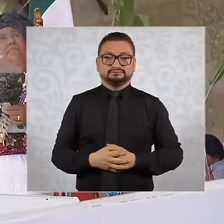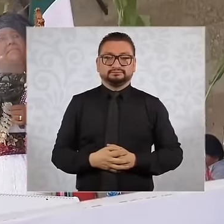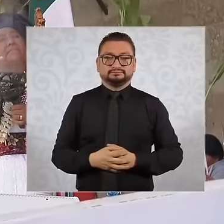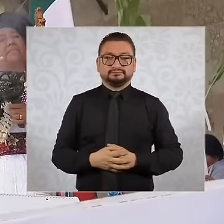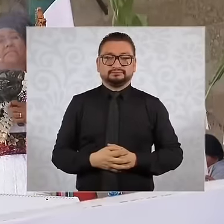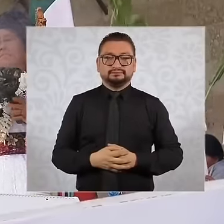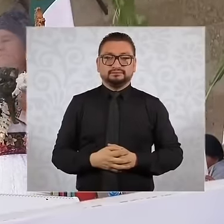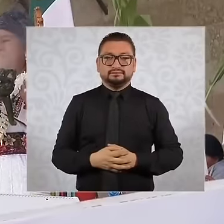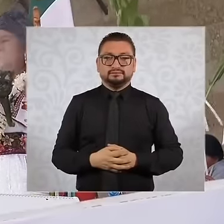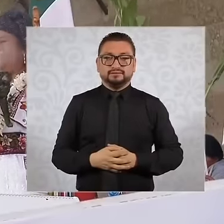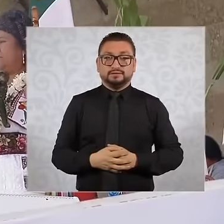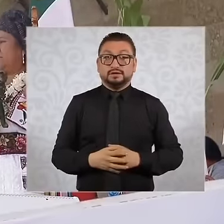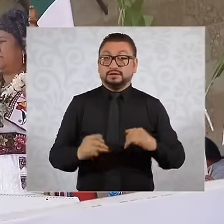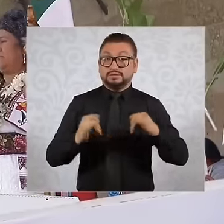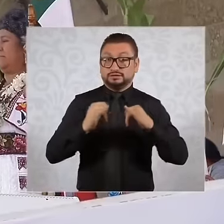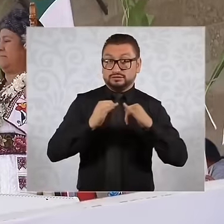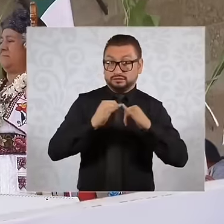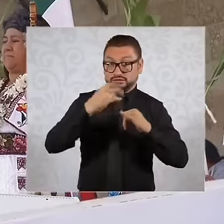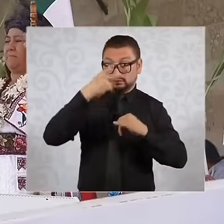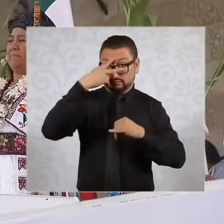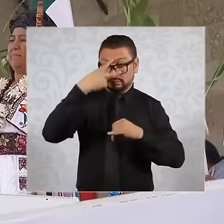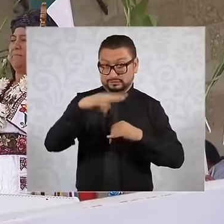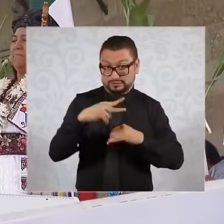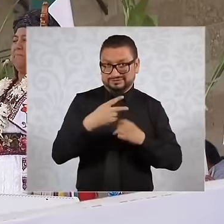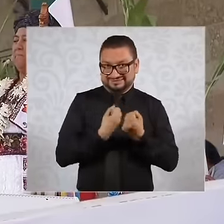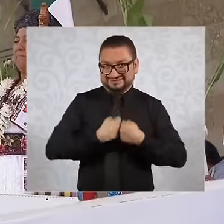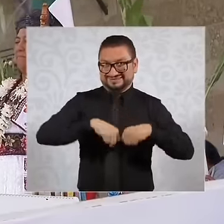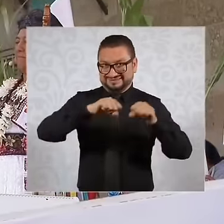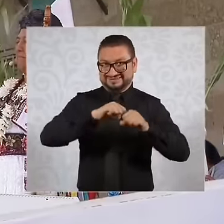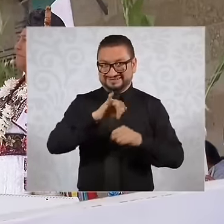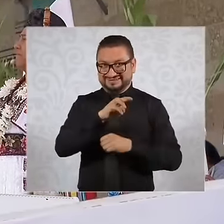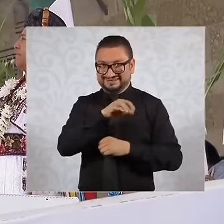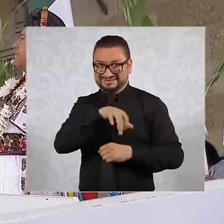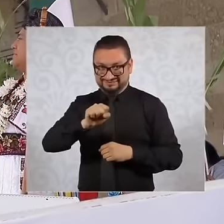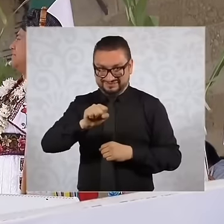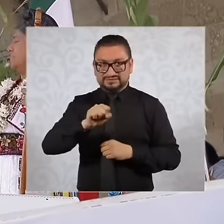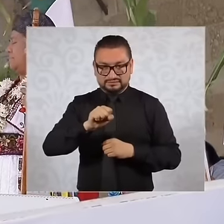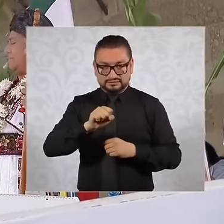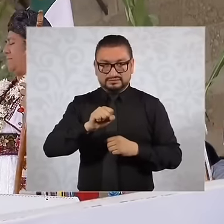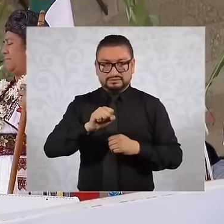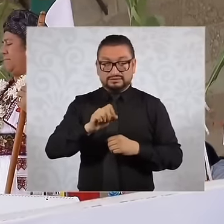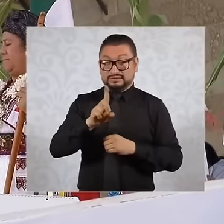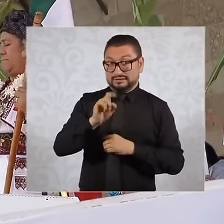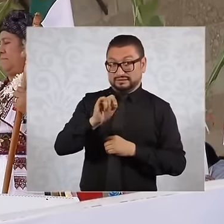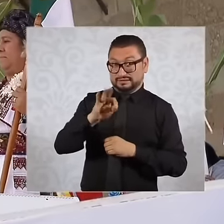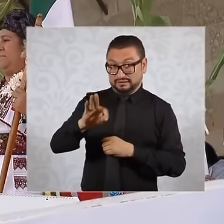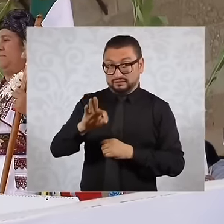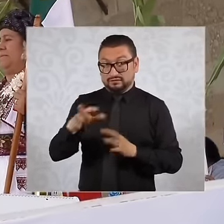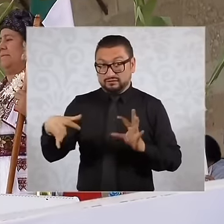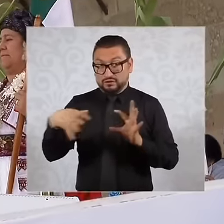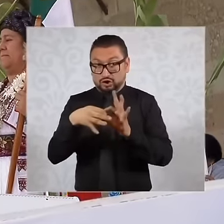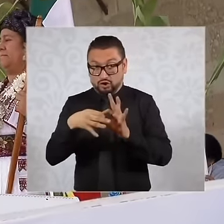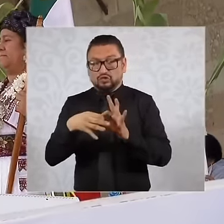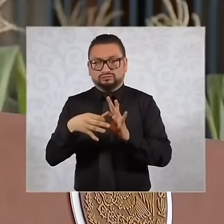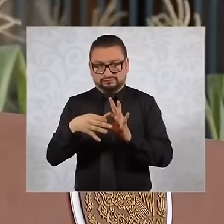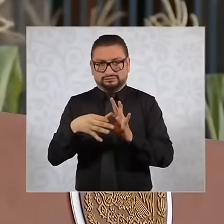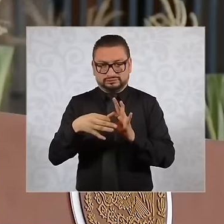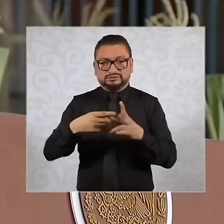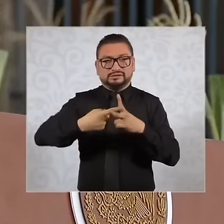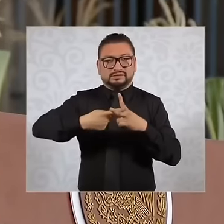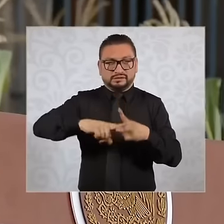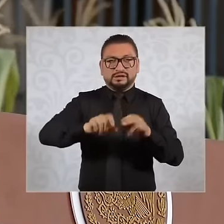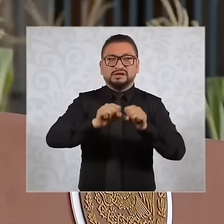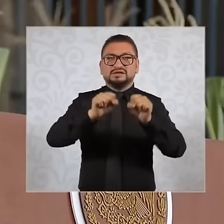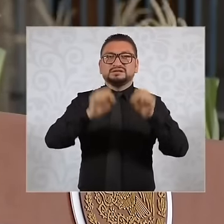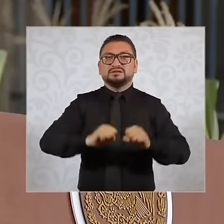Con el Instituto Mexicano del Seguro Social y el DIF empezaremos con el